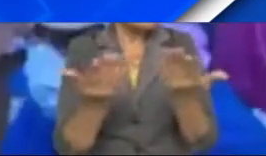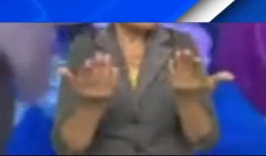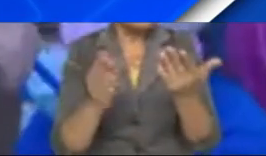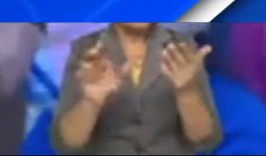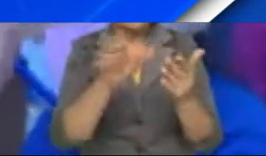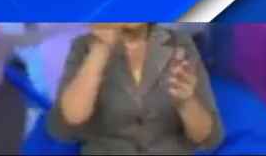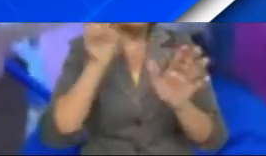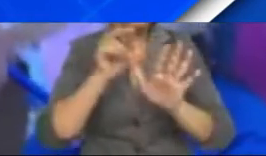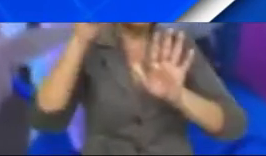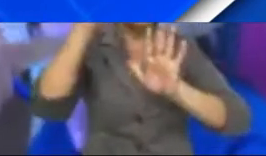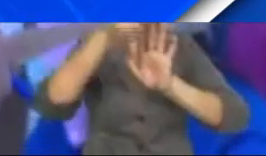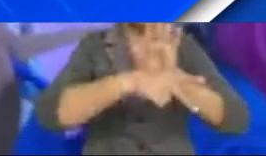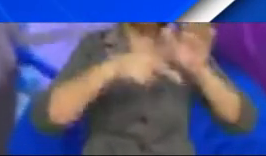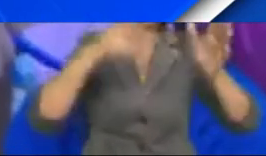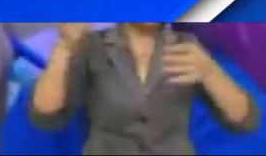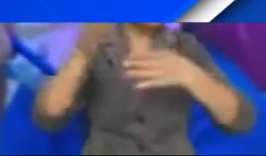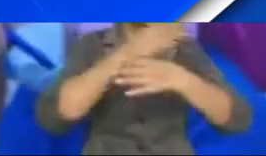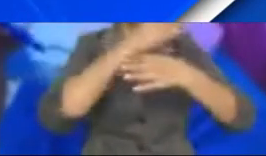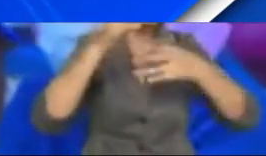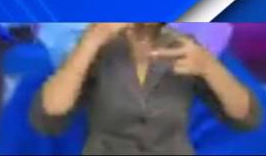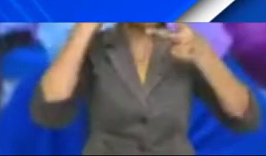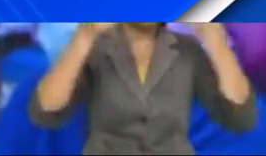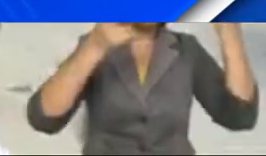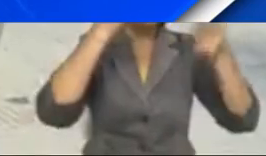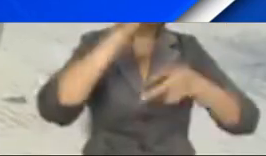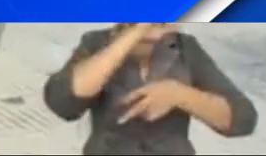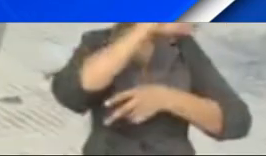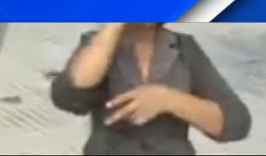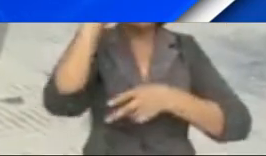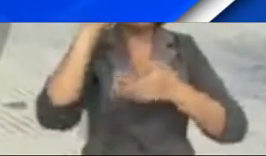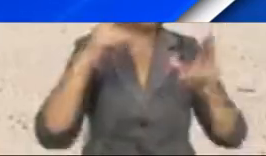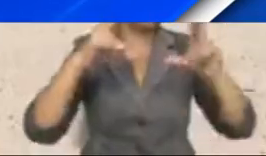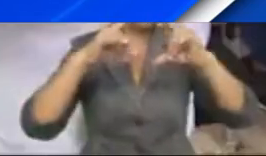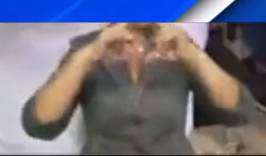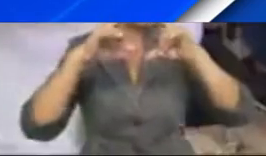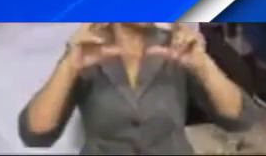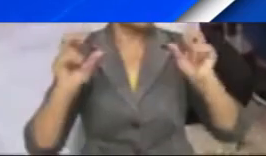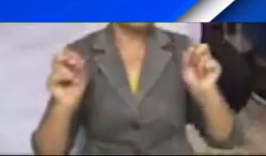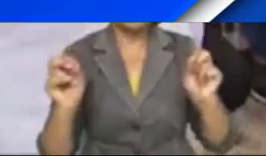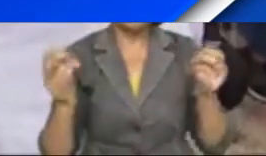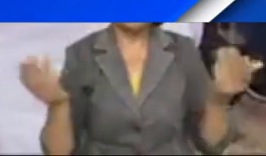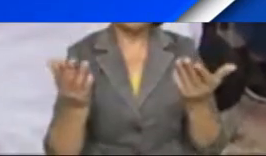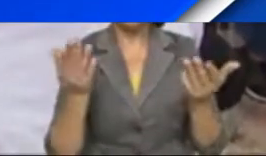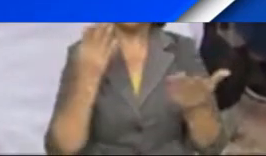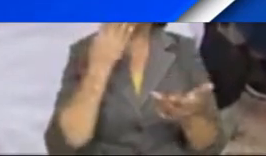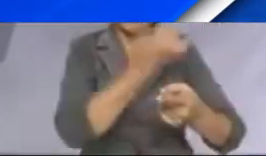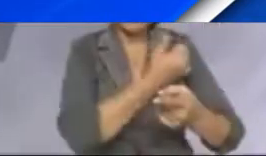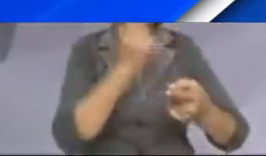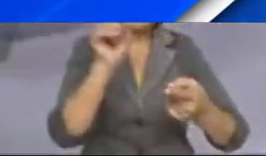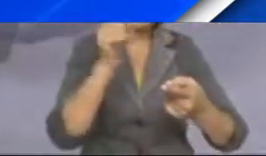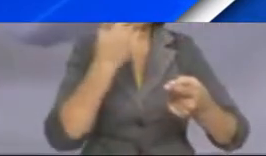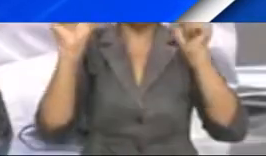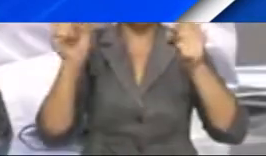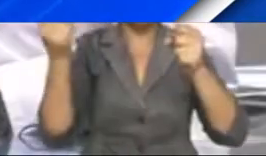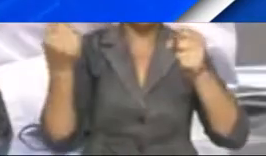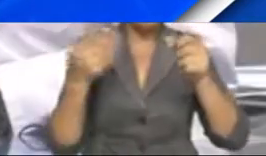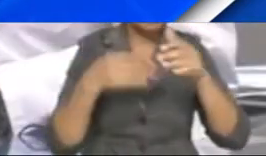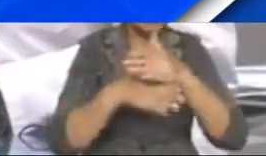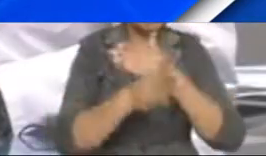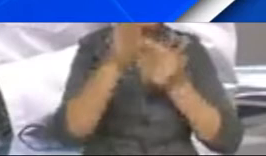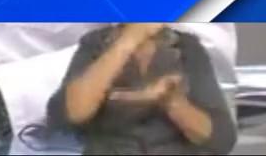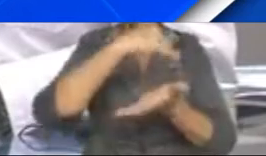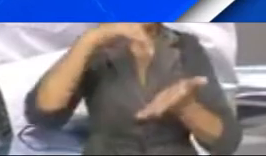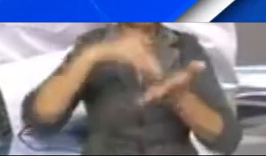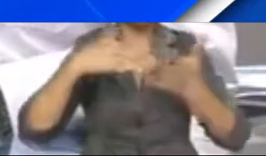dosis desde el mes de noviembre o meses anteriores, ya mayores de 18 años, pueden acudir hacia las unidades de